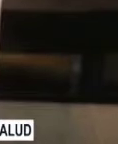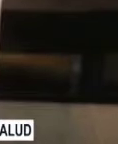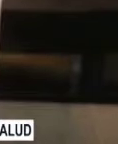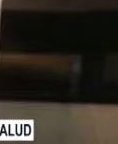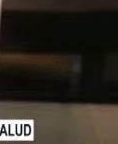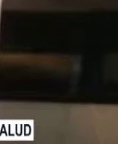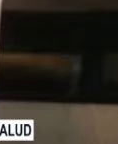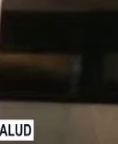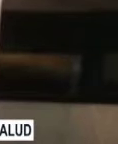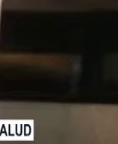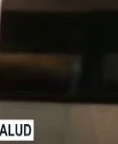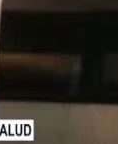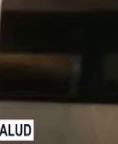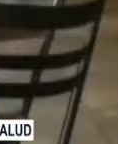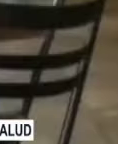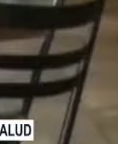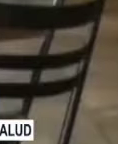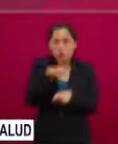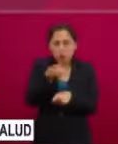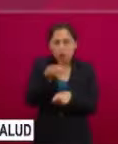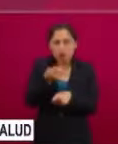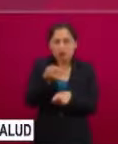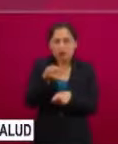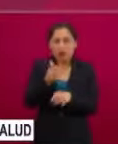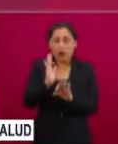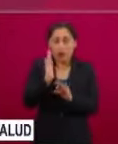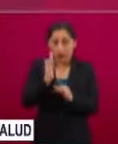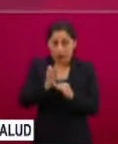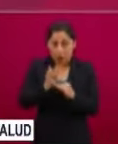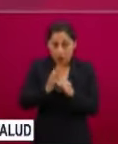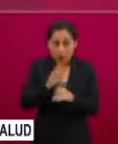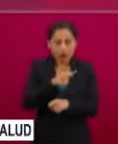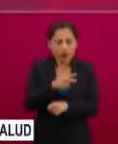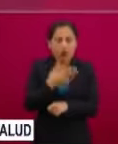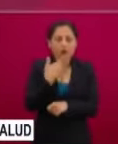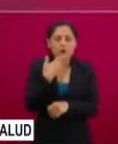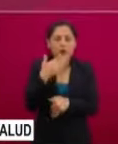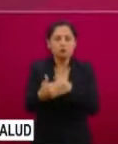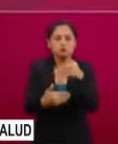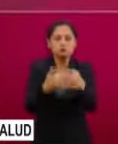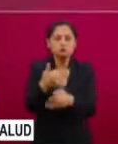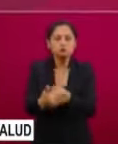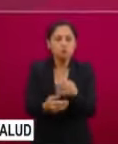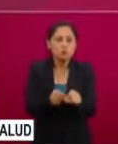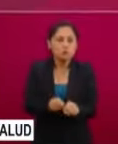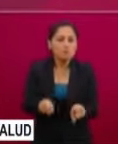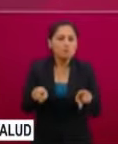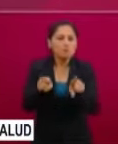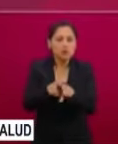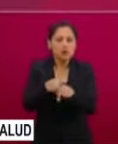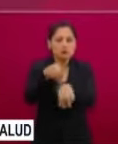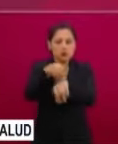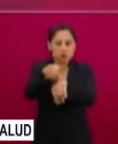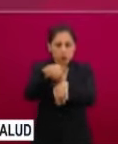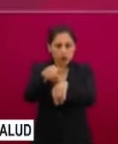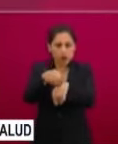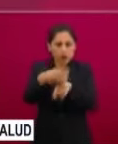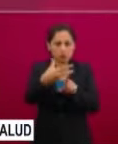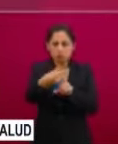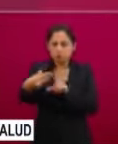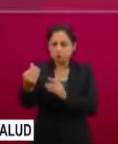proceso especial que durante la epidemia determinó la sda se hace una diferencia en el idioma inglés